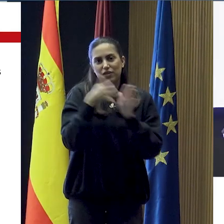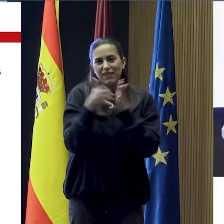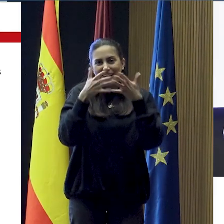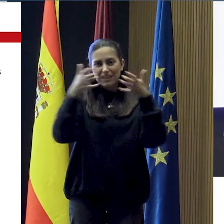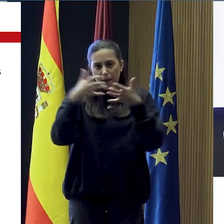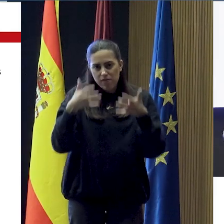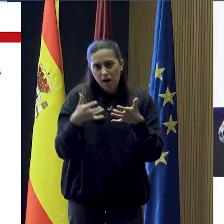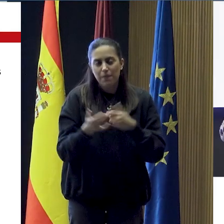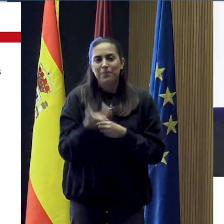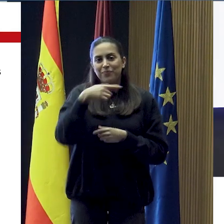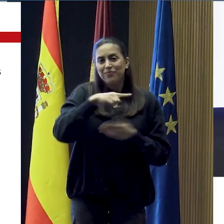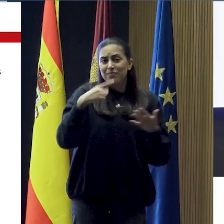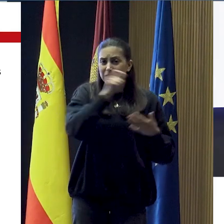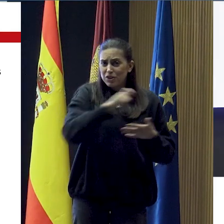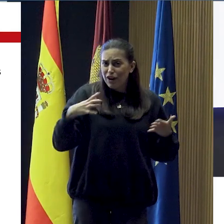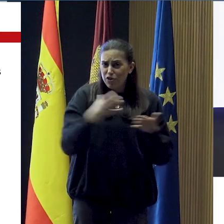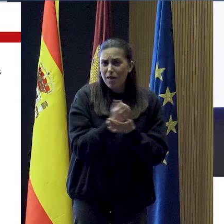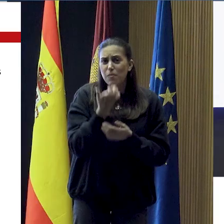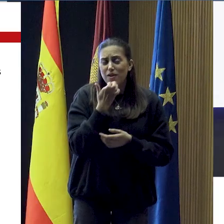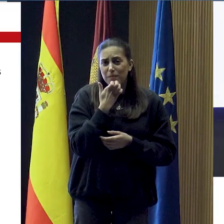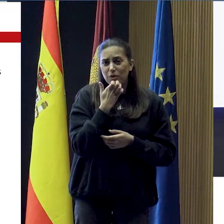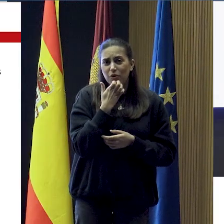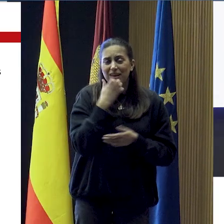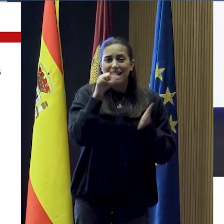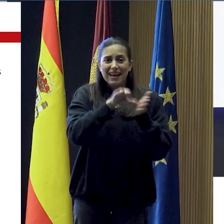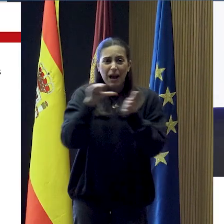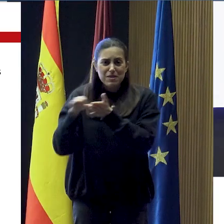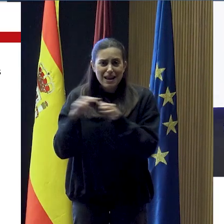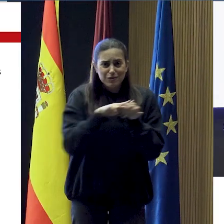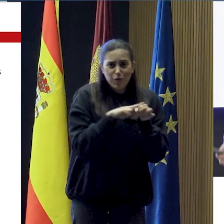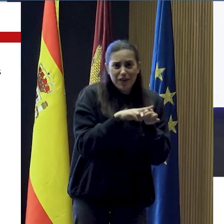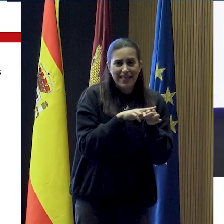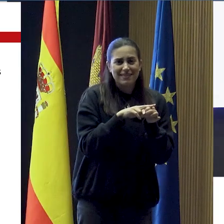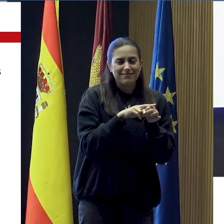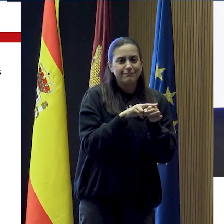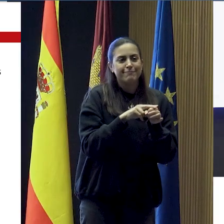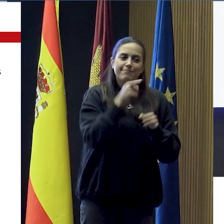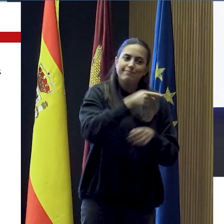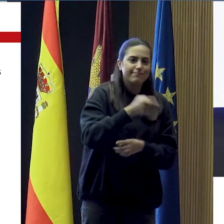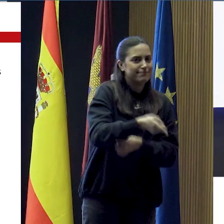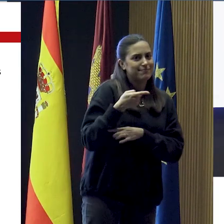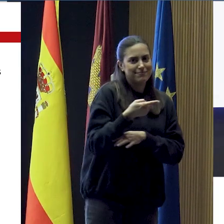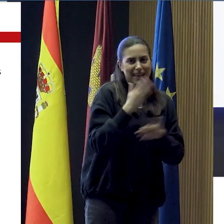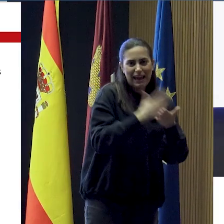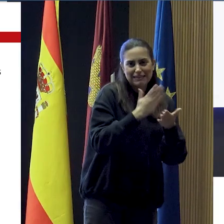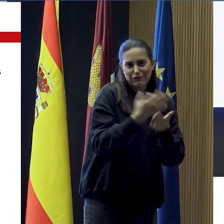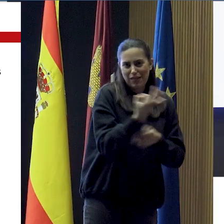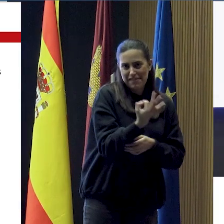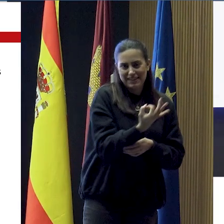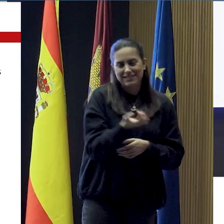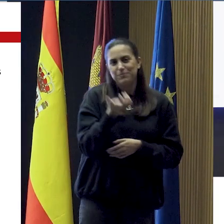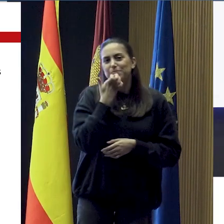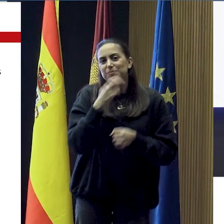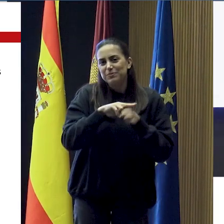todos, en un momento determinado, os obligaron a estudiaros las capitales de provincia de las distintas provincias de España, ¿no?, de